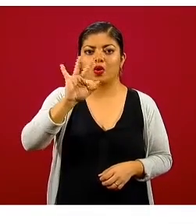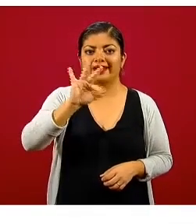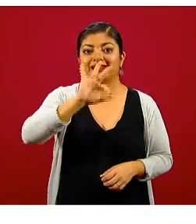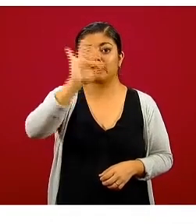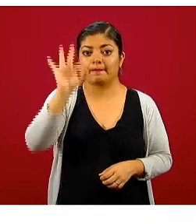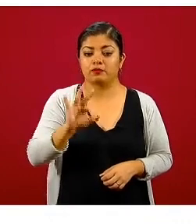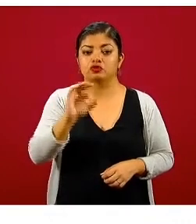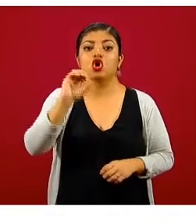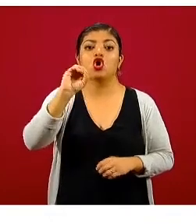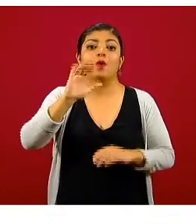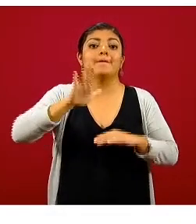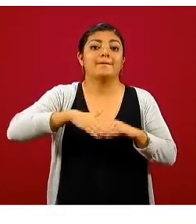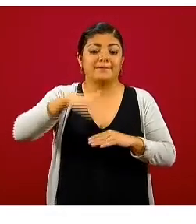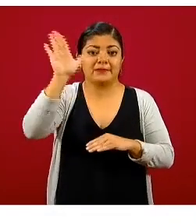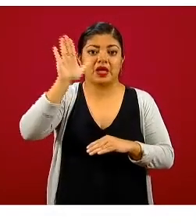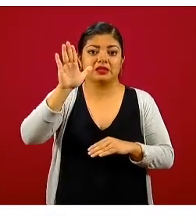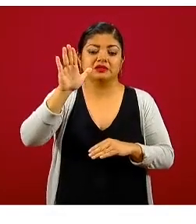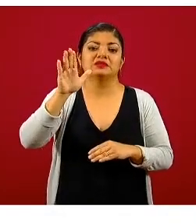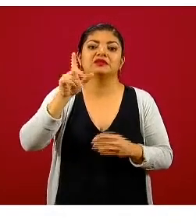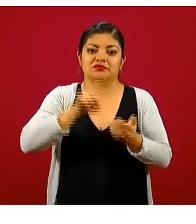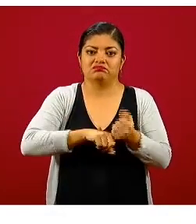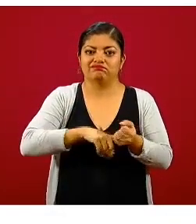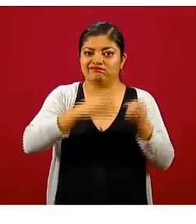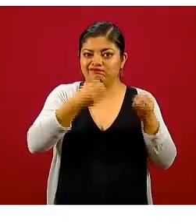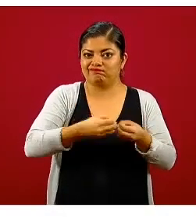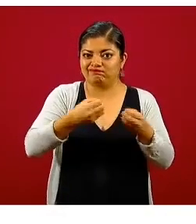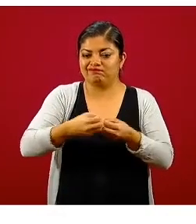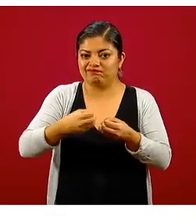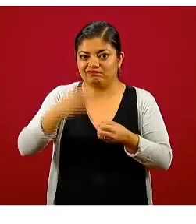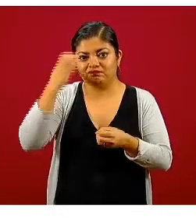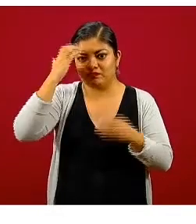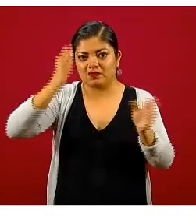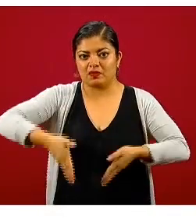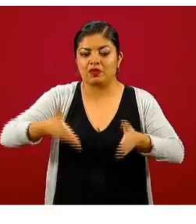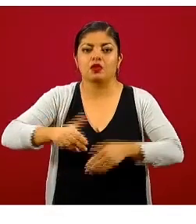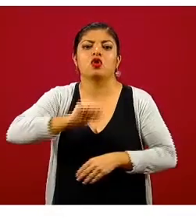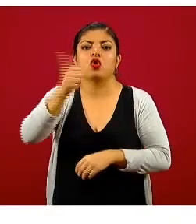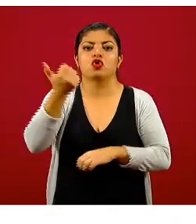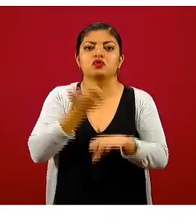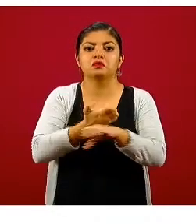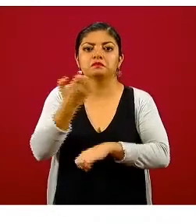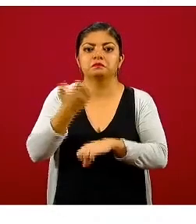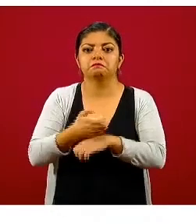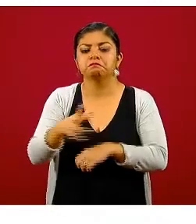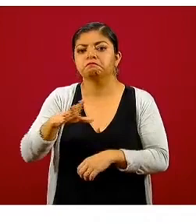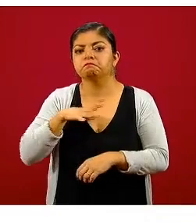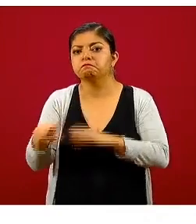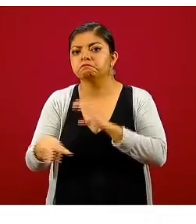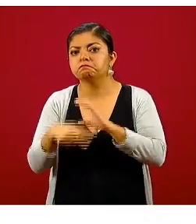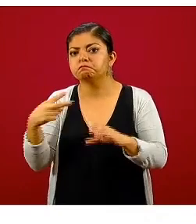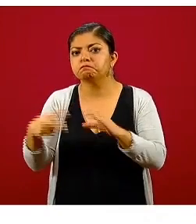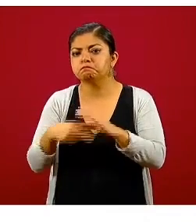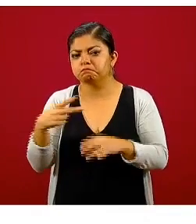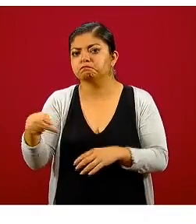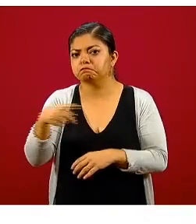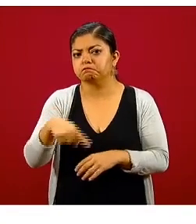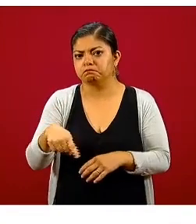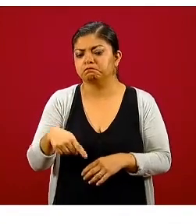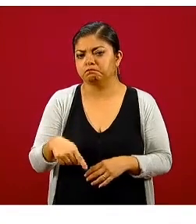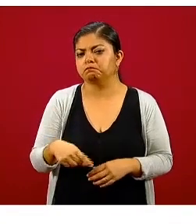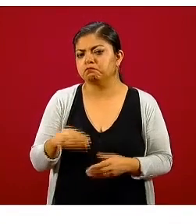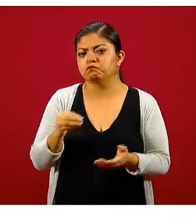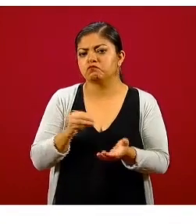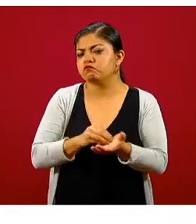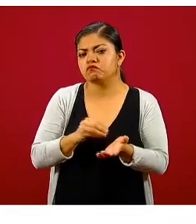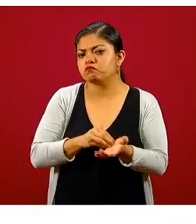o más de ocupación, cuando también vemos que hay otros estados que todavía tienen muy poca ocupación, lo que quiere decir que